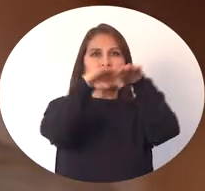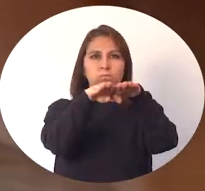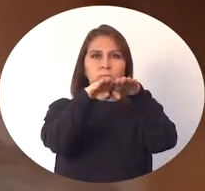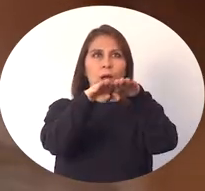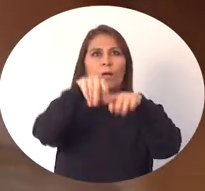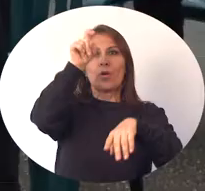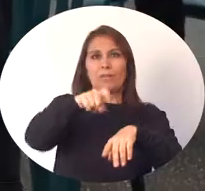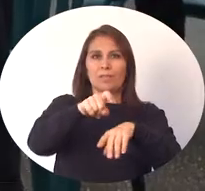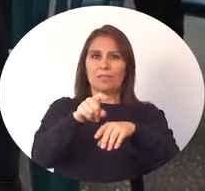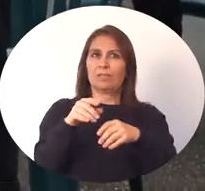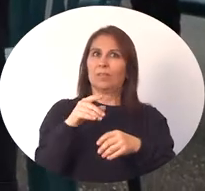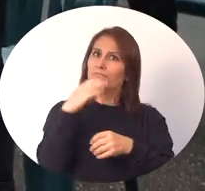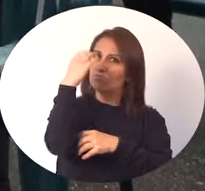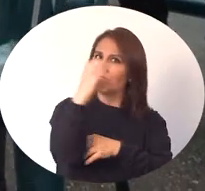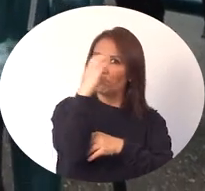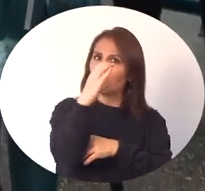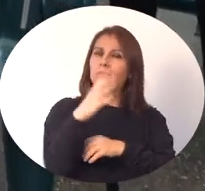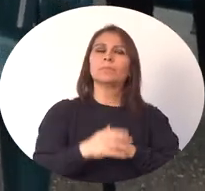de la nación.